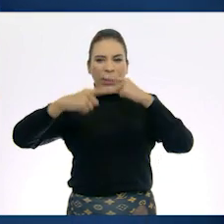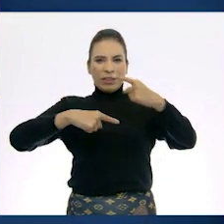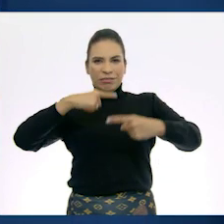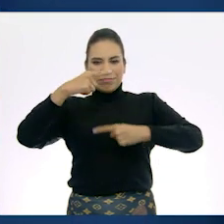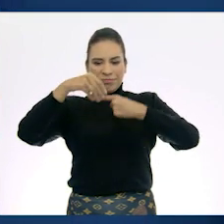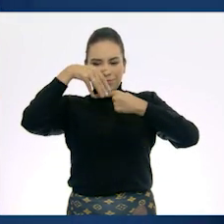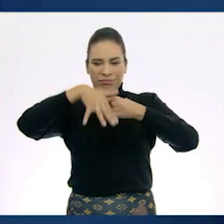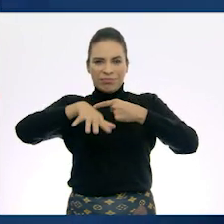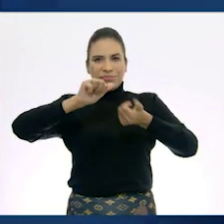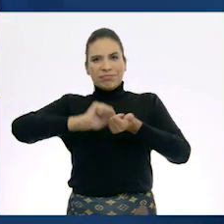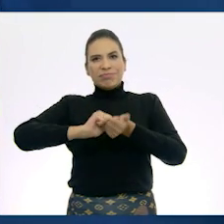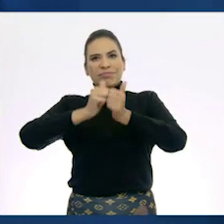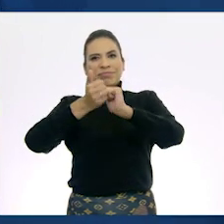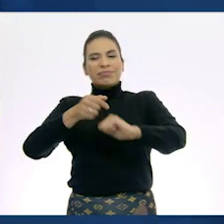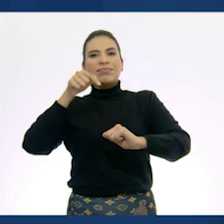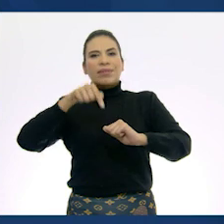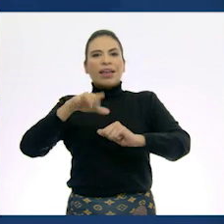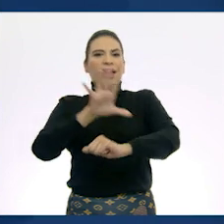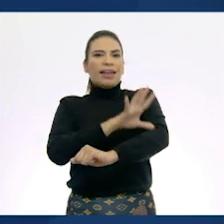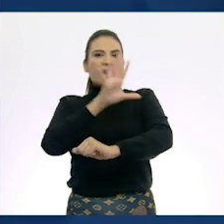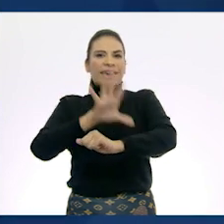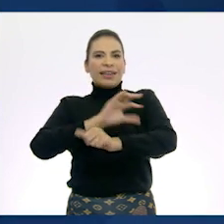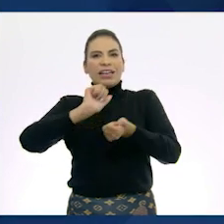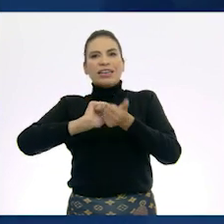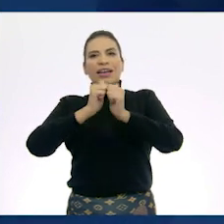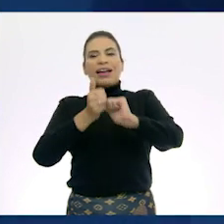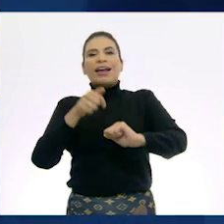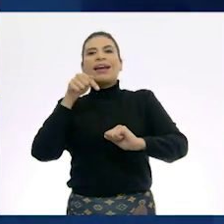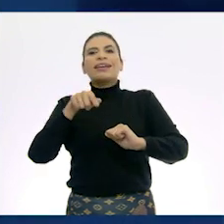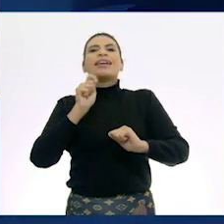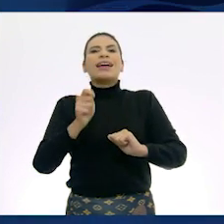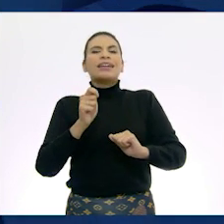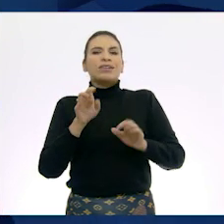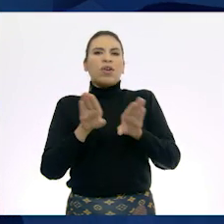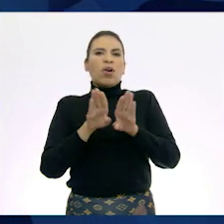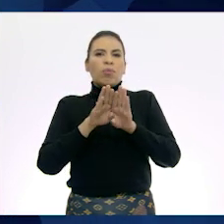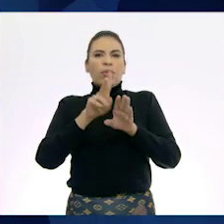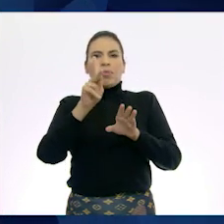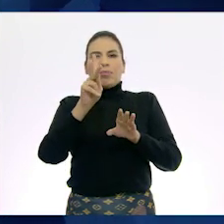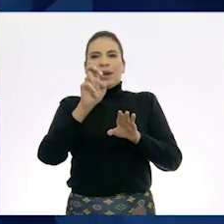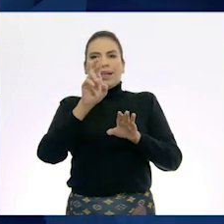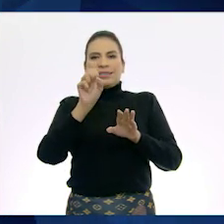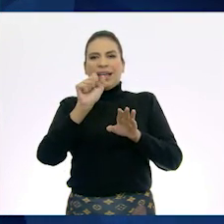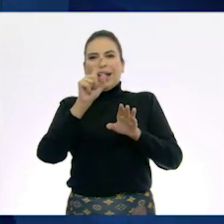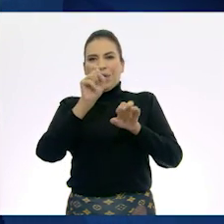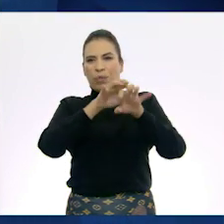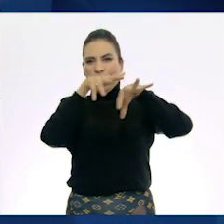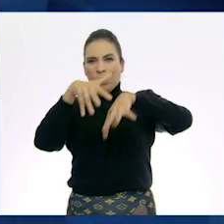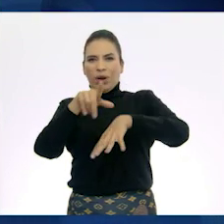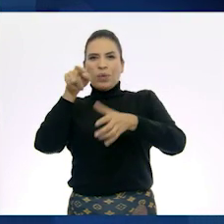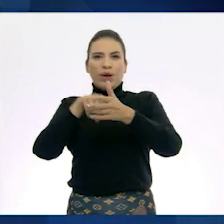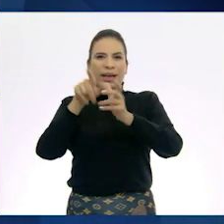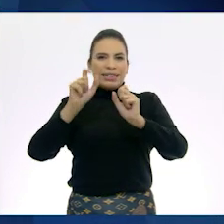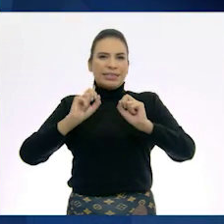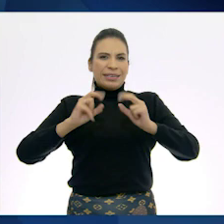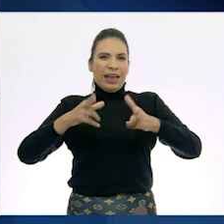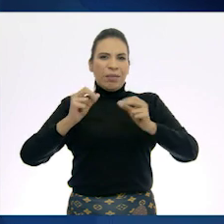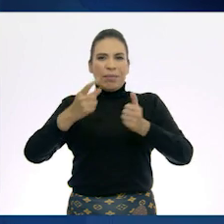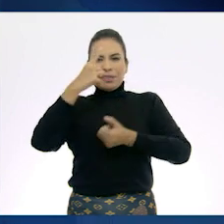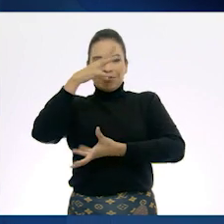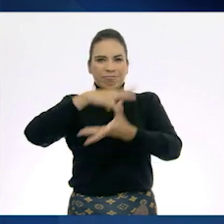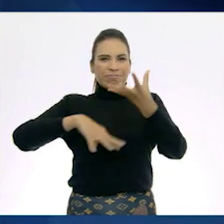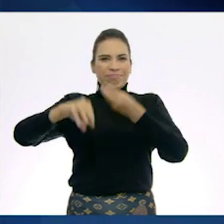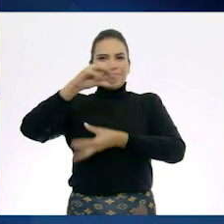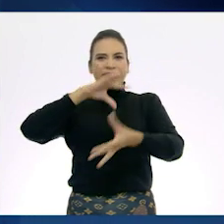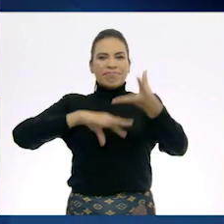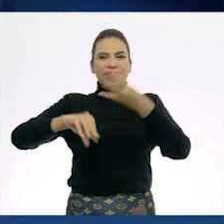a ayudarnos a producir esa energía y tenemos una presa en Chiapas que nos va a ayudar